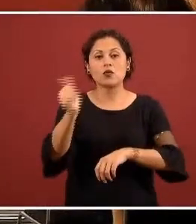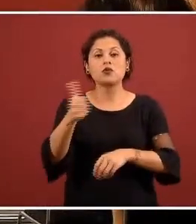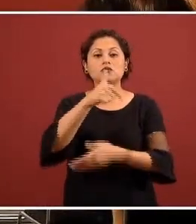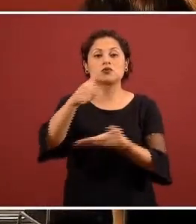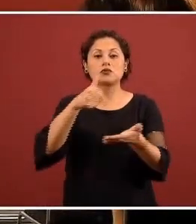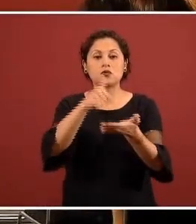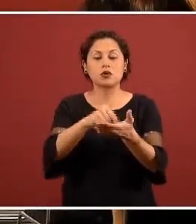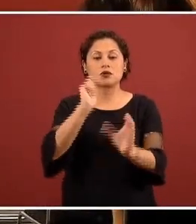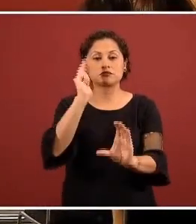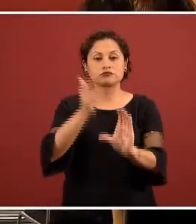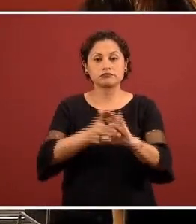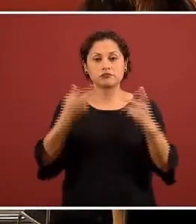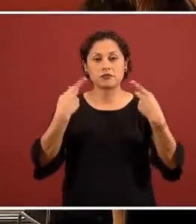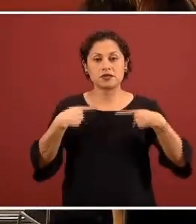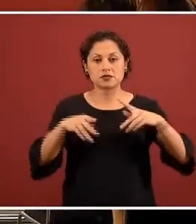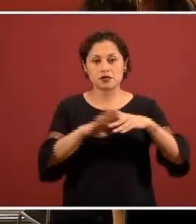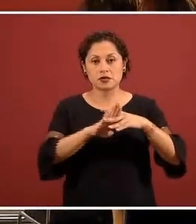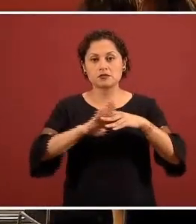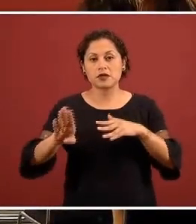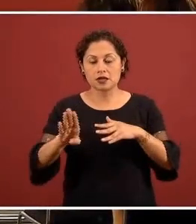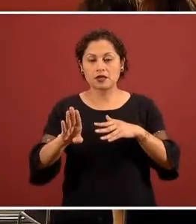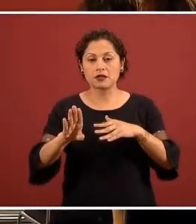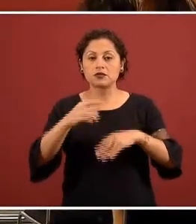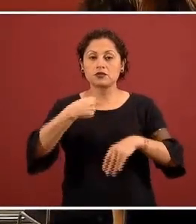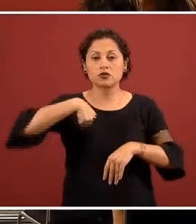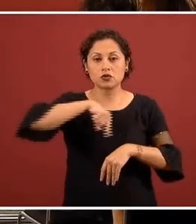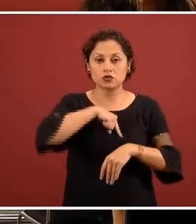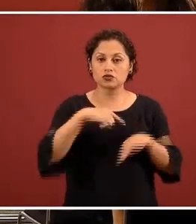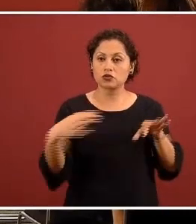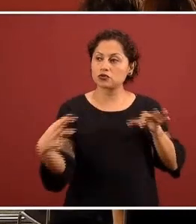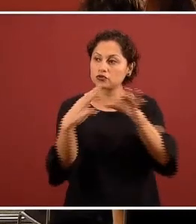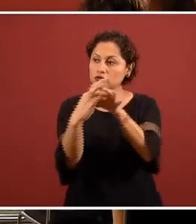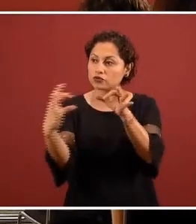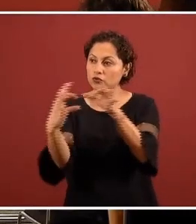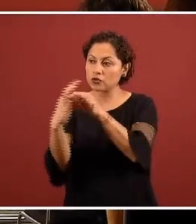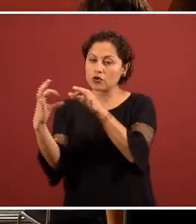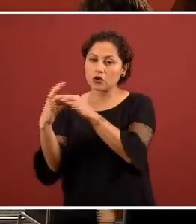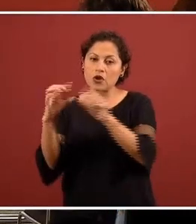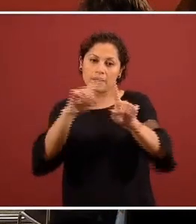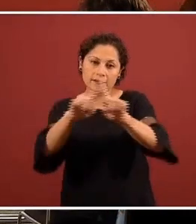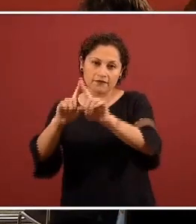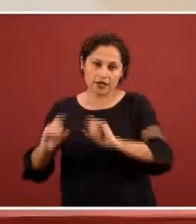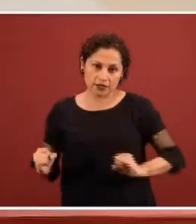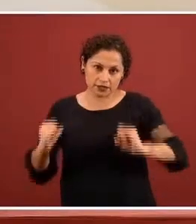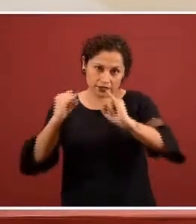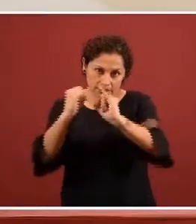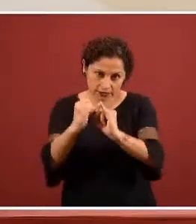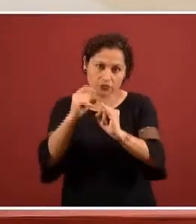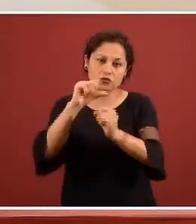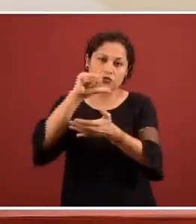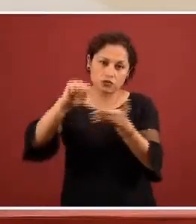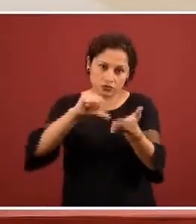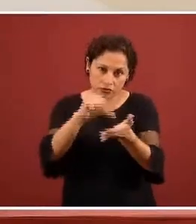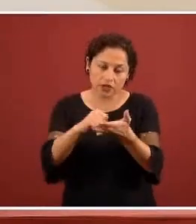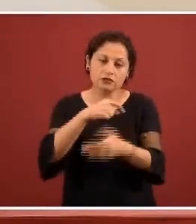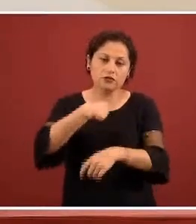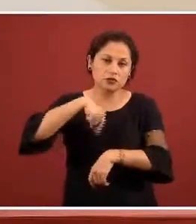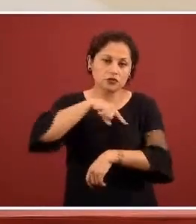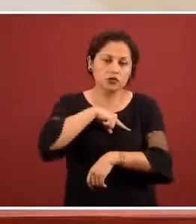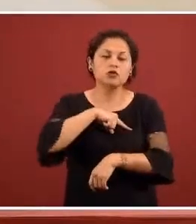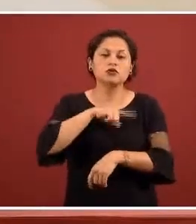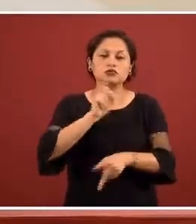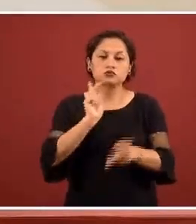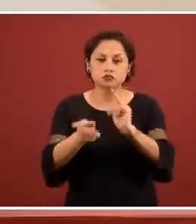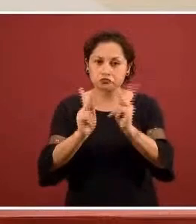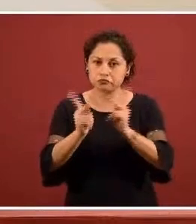migrantes, las hemos articulado a través de la coordinación con las responsables operativos de estas unidades. Y qué bueno que